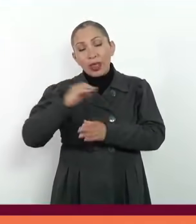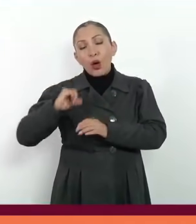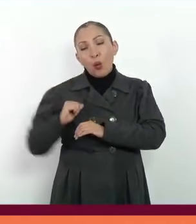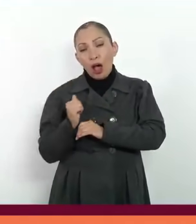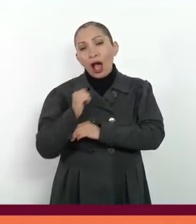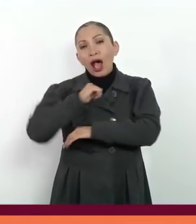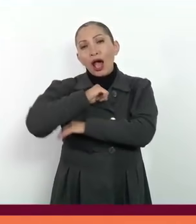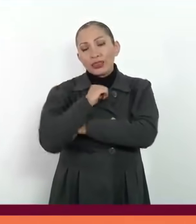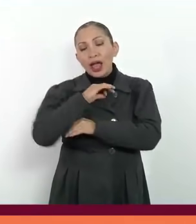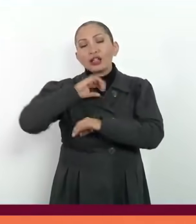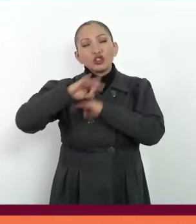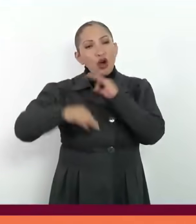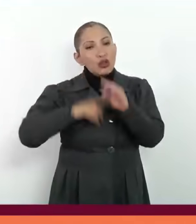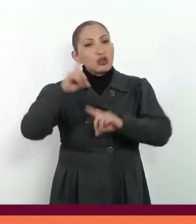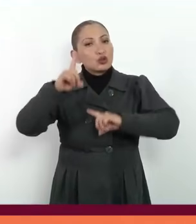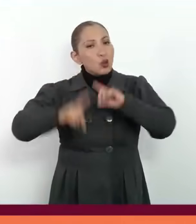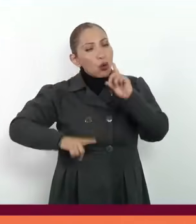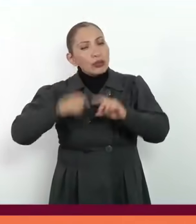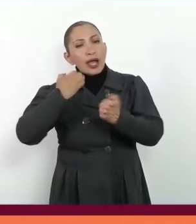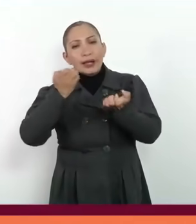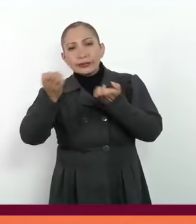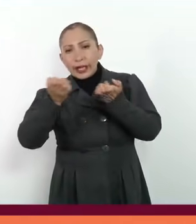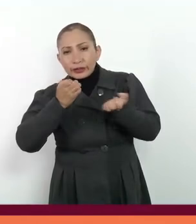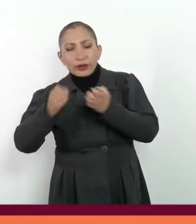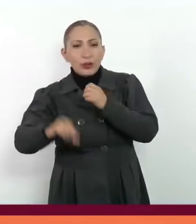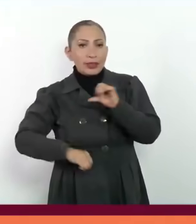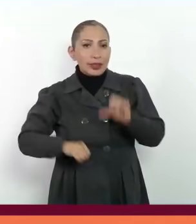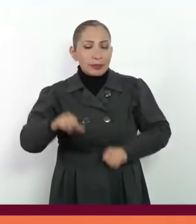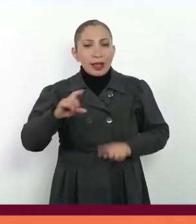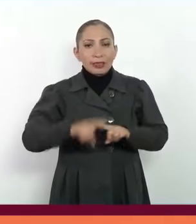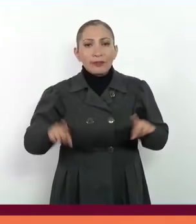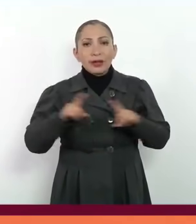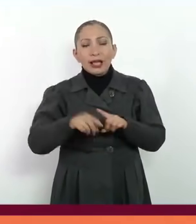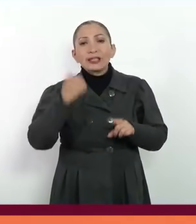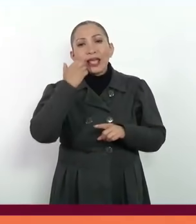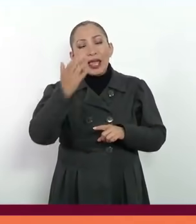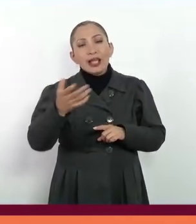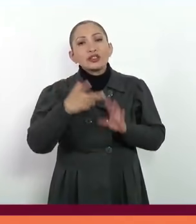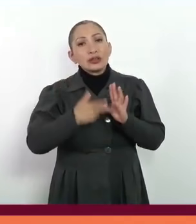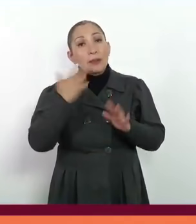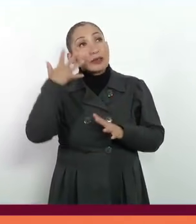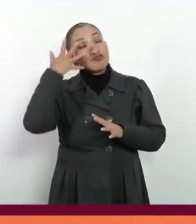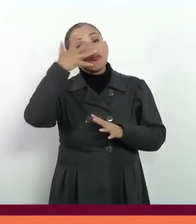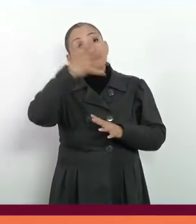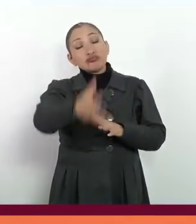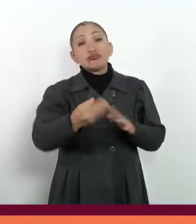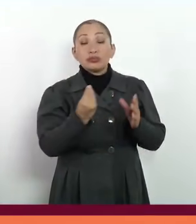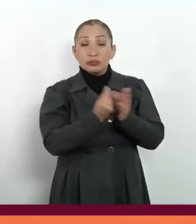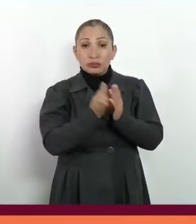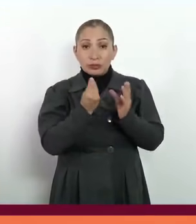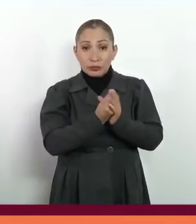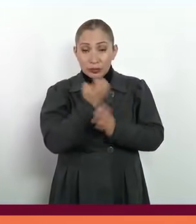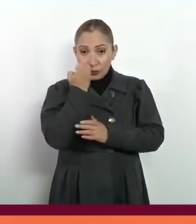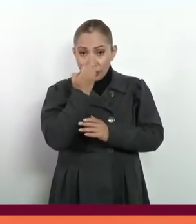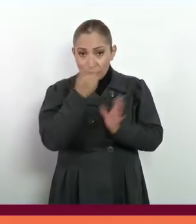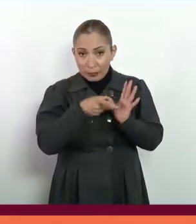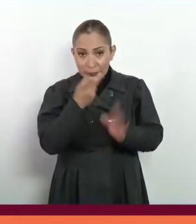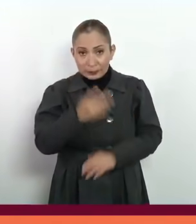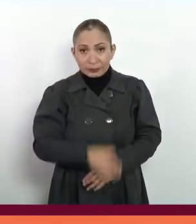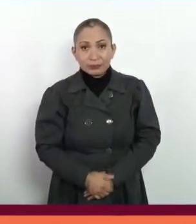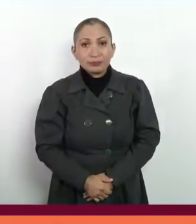podrán resguardar las notas, dudas, ejercicios o actividades que deseen retomar cuando regresen a su escuela.